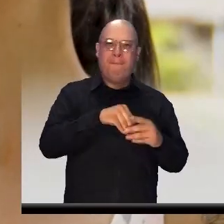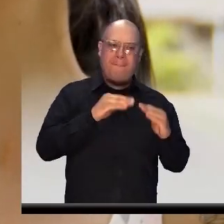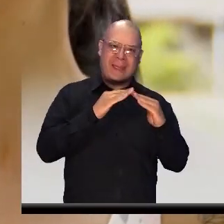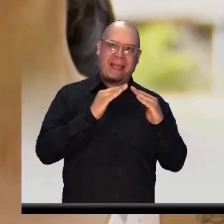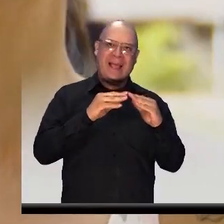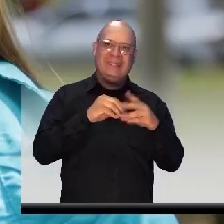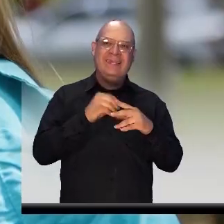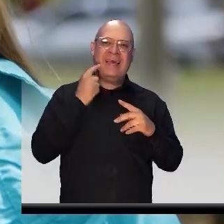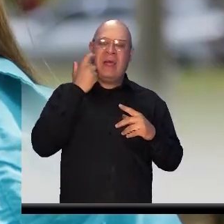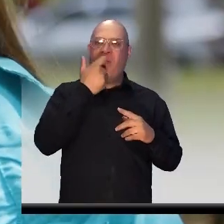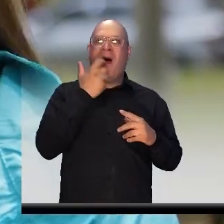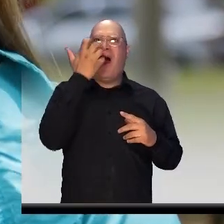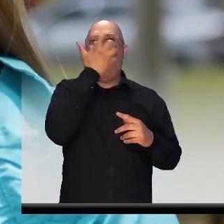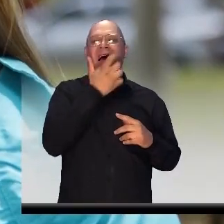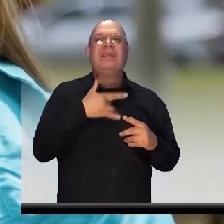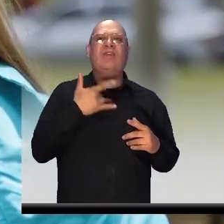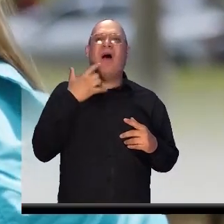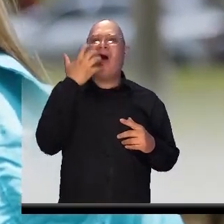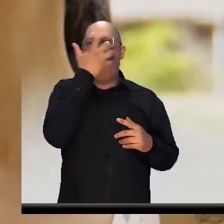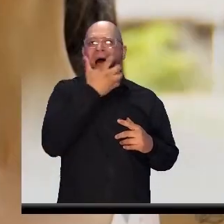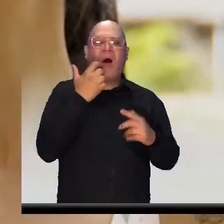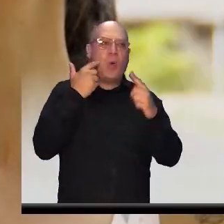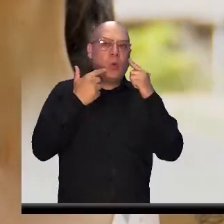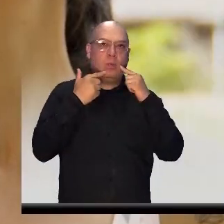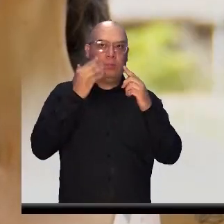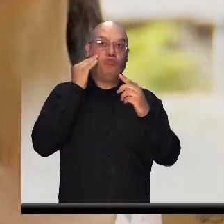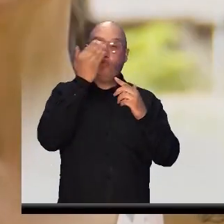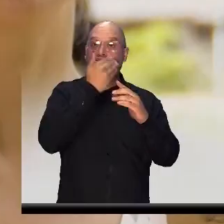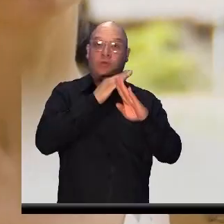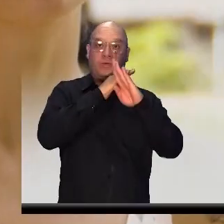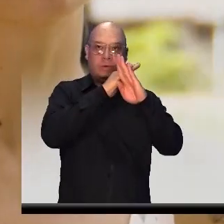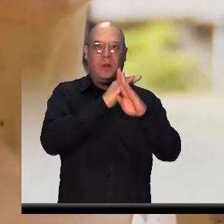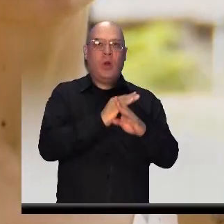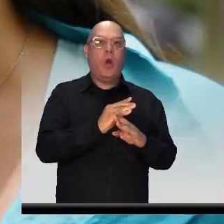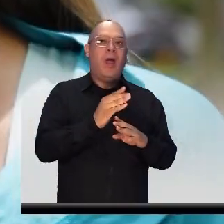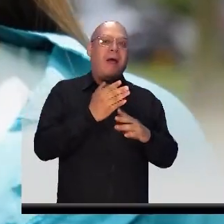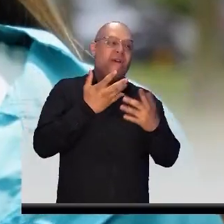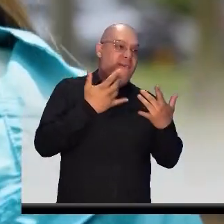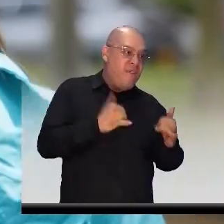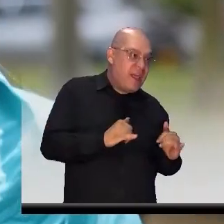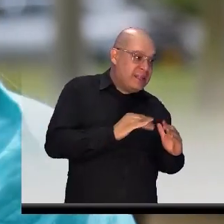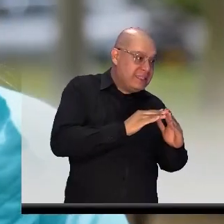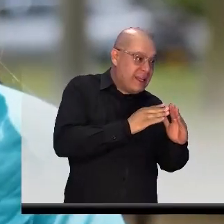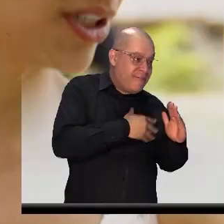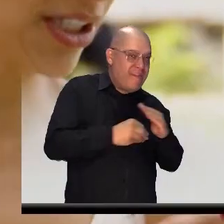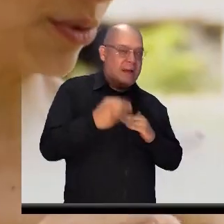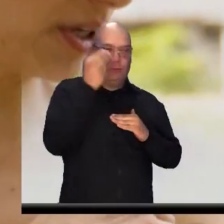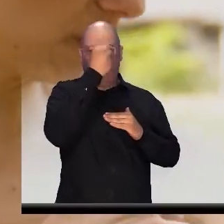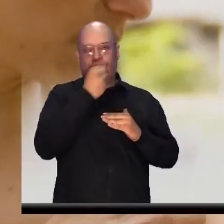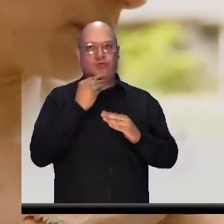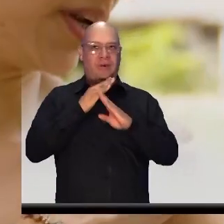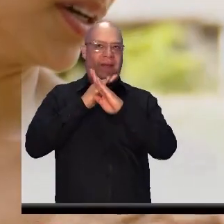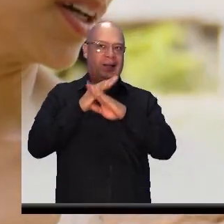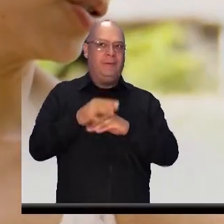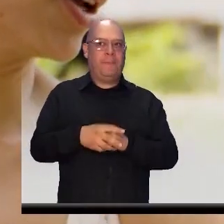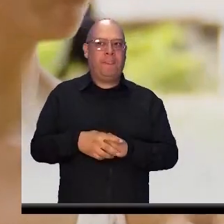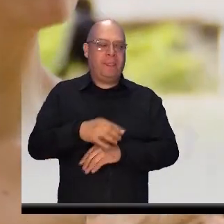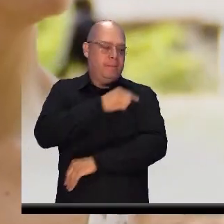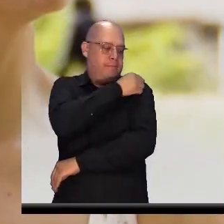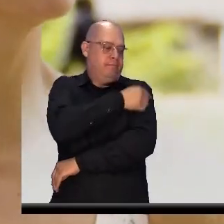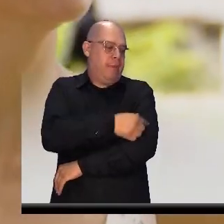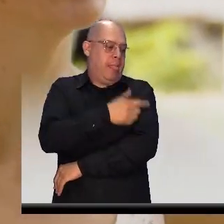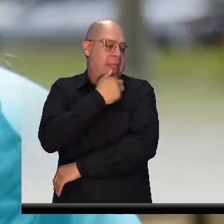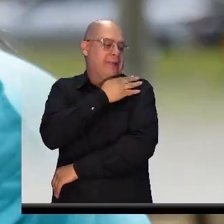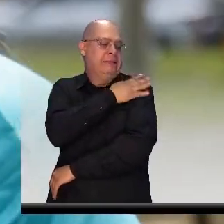me arde impresionante. ¿Y te aplicas bloqueador? Sí, una vezcita antes de salir me aplico un poquito. Ah, bueno. Pero no nos echamos en el cuerpo y mira, ya aquí estoy